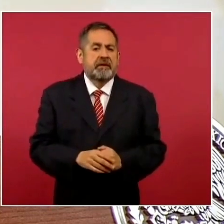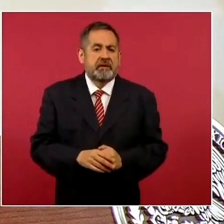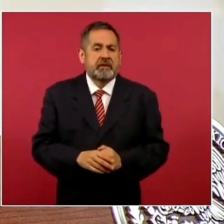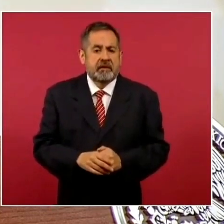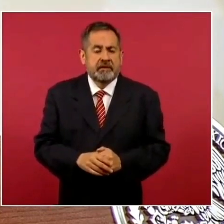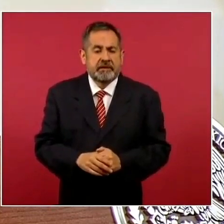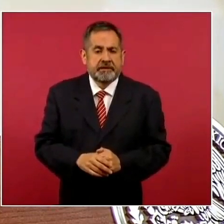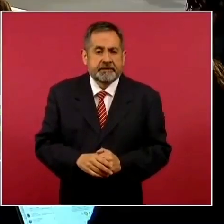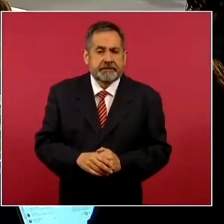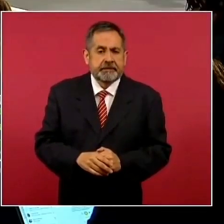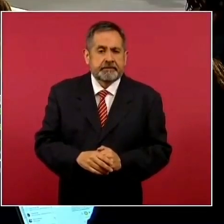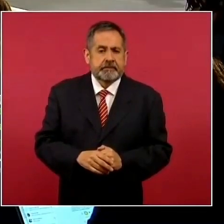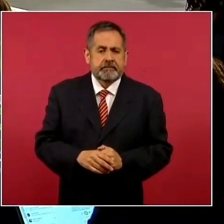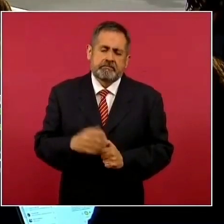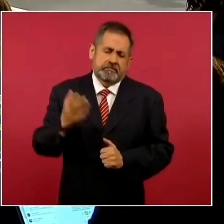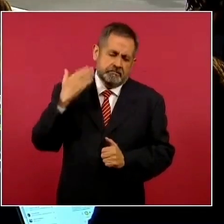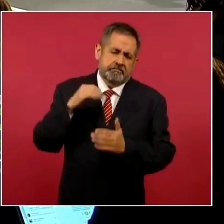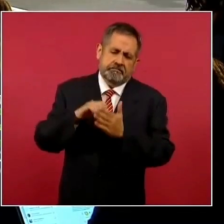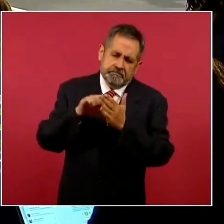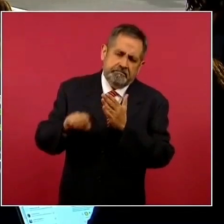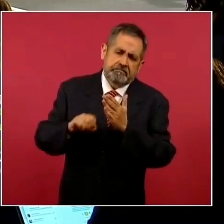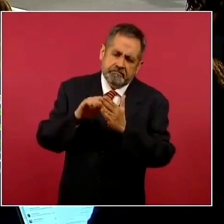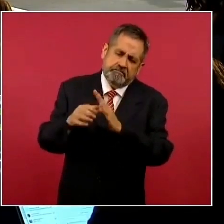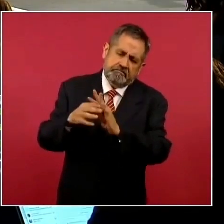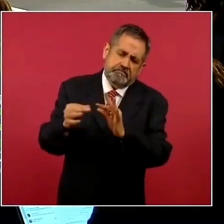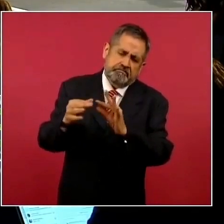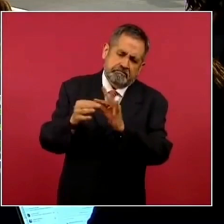Y hemos hablado de ejemplos.